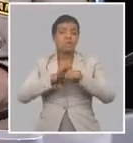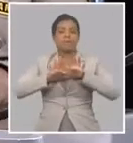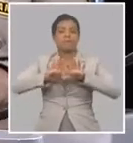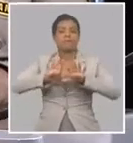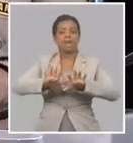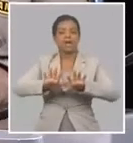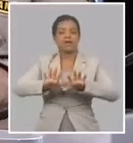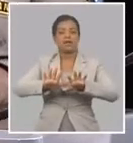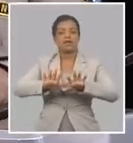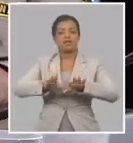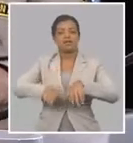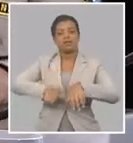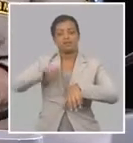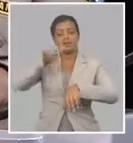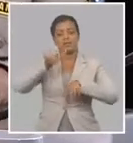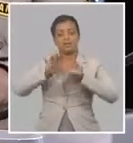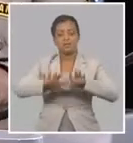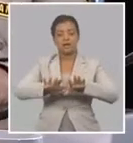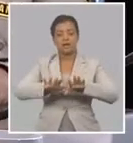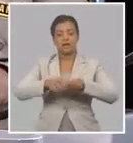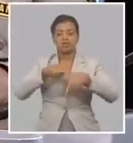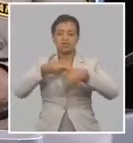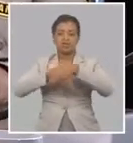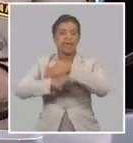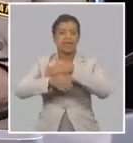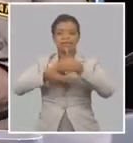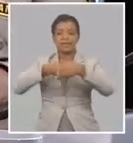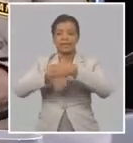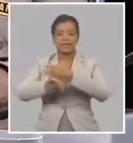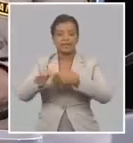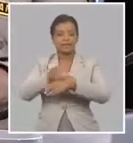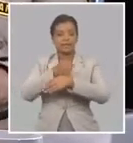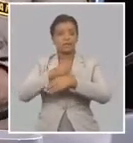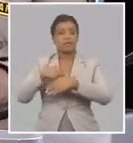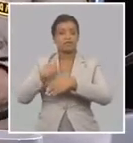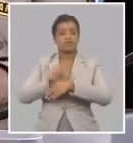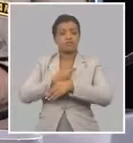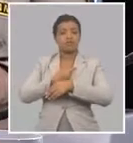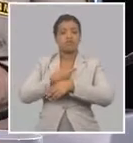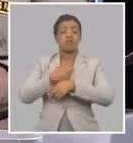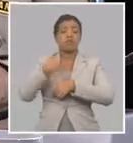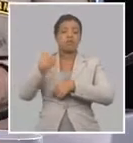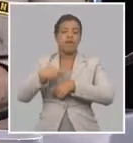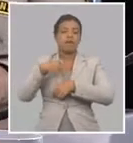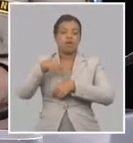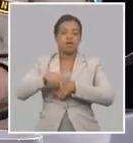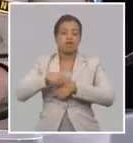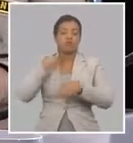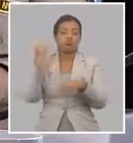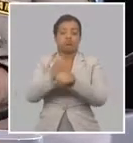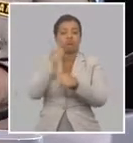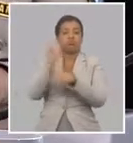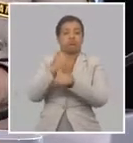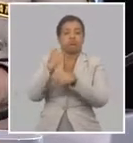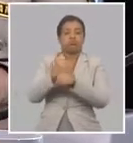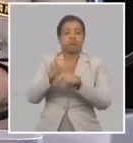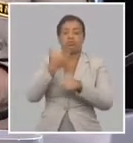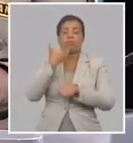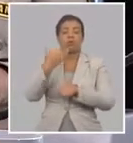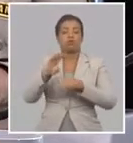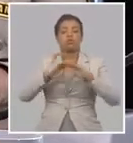propia de la actividad que siguieron entrando las cargas y por lo tanto realmente tenemos que multiplicarnos hoy en todos los lugares